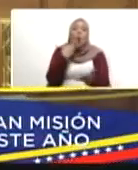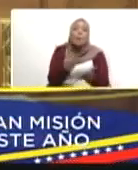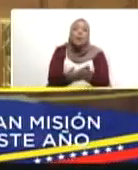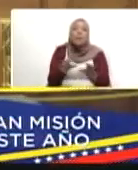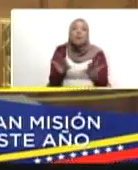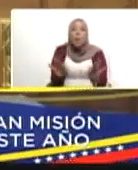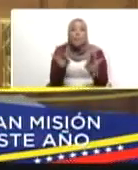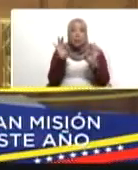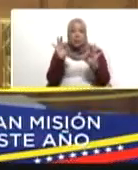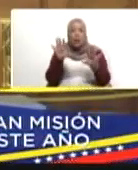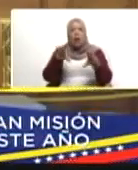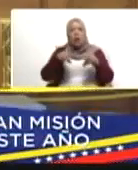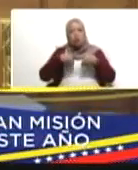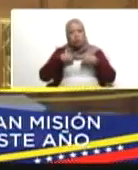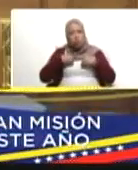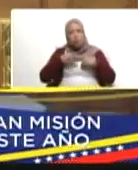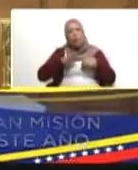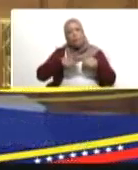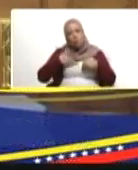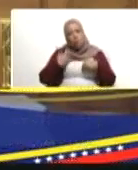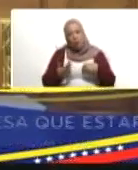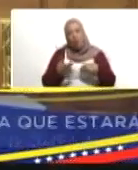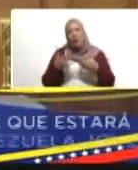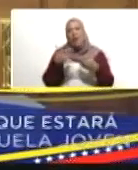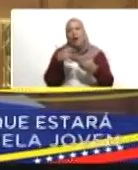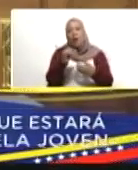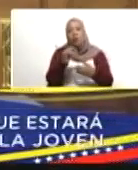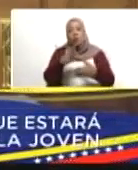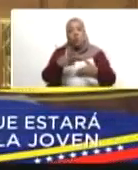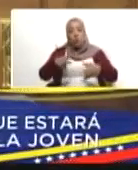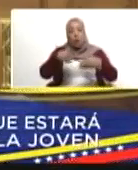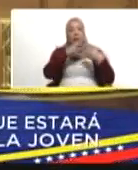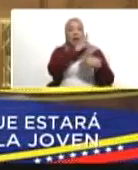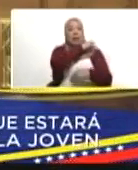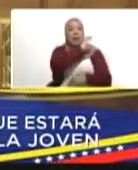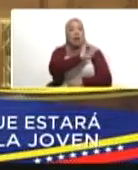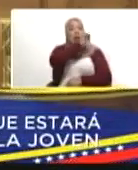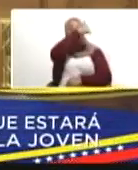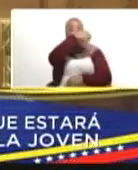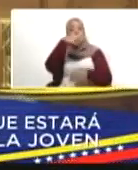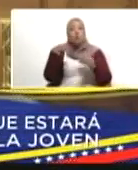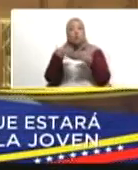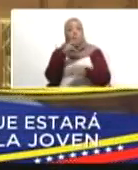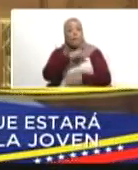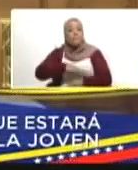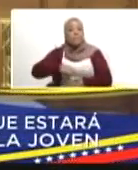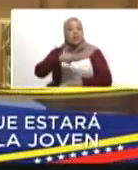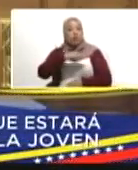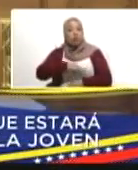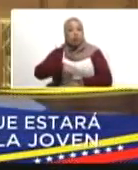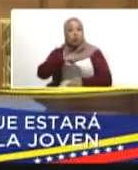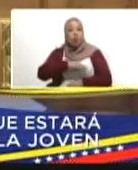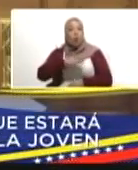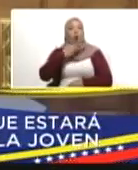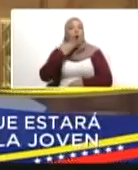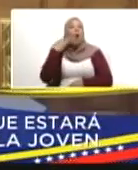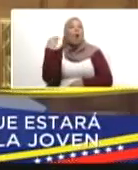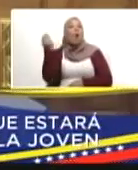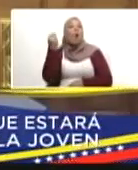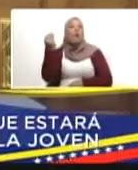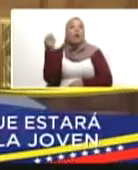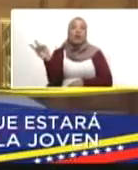asumir constitucional y legalmente su cargo de jefa Suprema de la gran misión